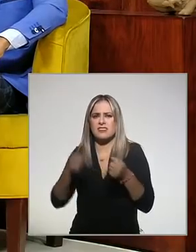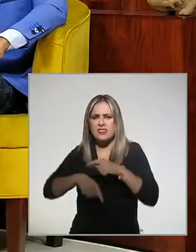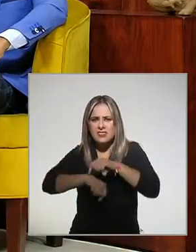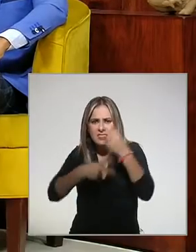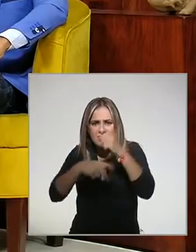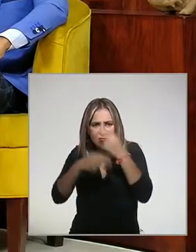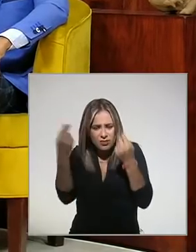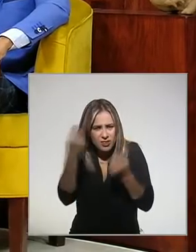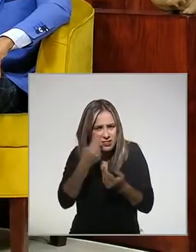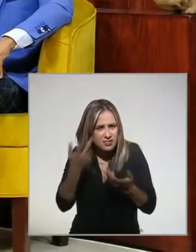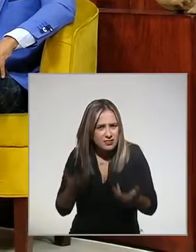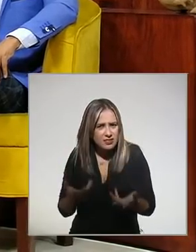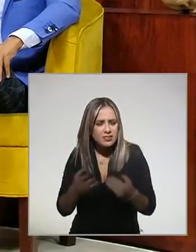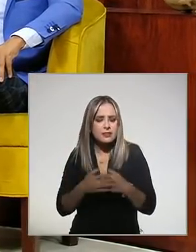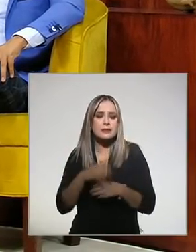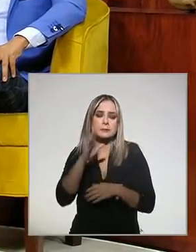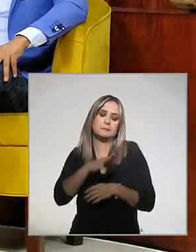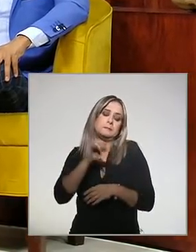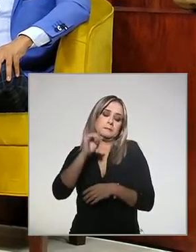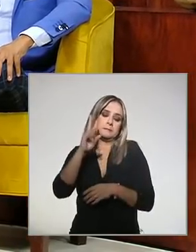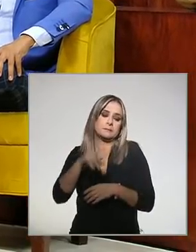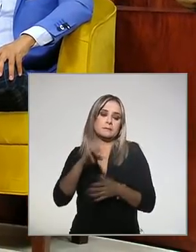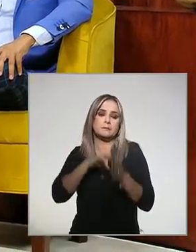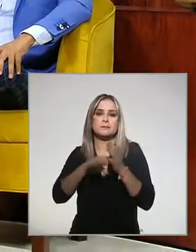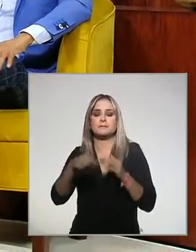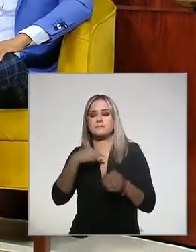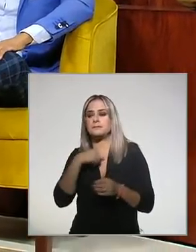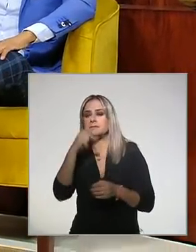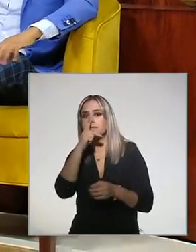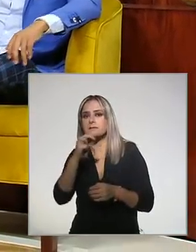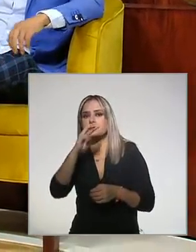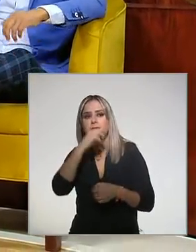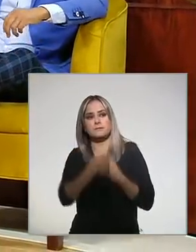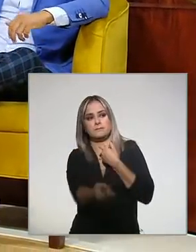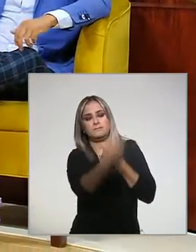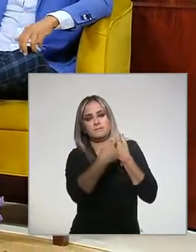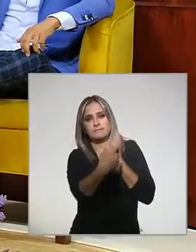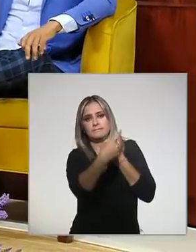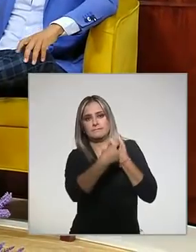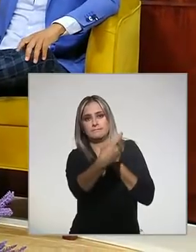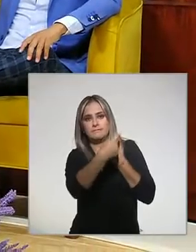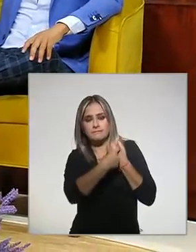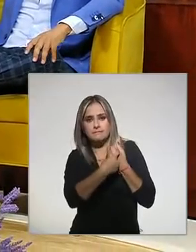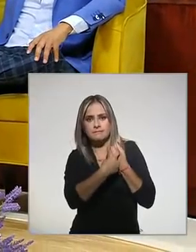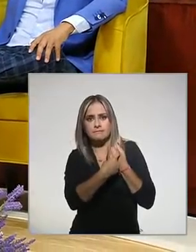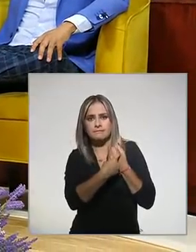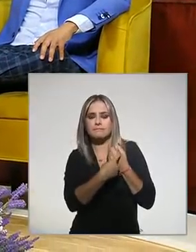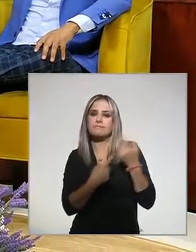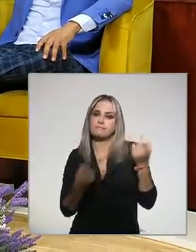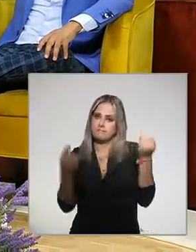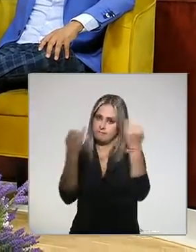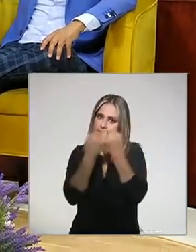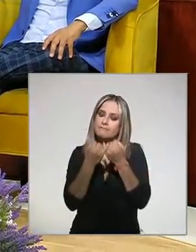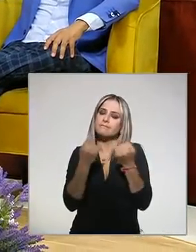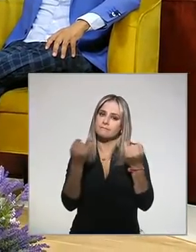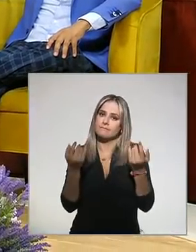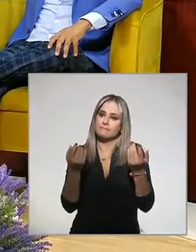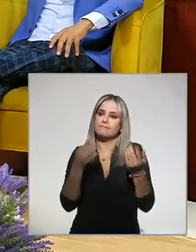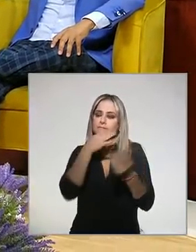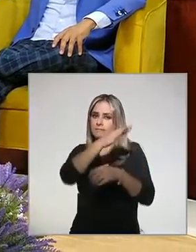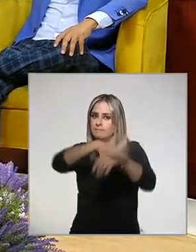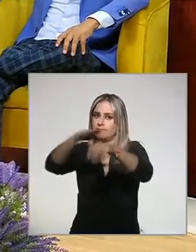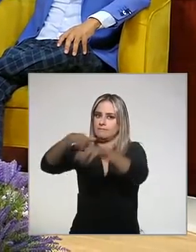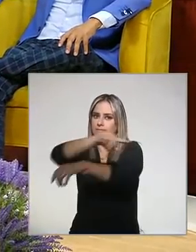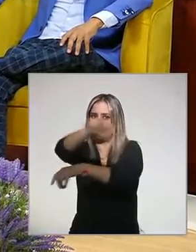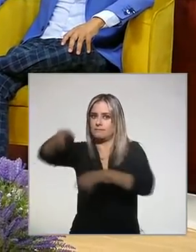por ejemplo, en este caso, cuando decían, bueno, mis papás o mi mamá me sigue en las redes sociales, pues también poner sobre la mesa y decirle a todas las personas